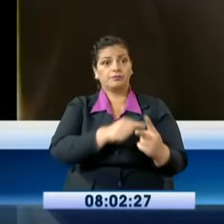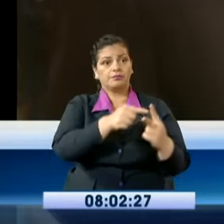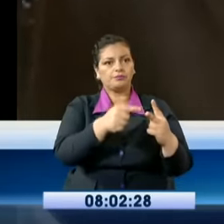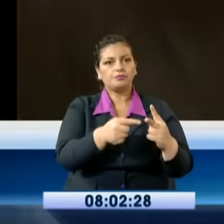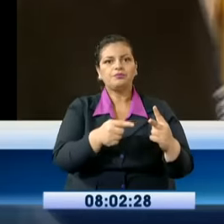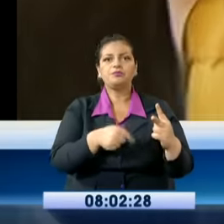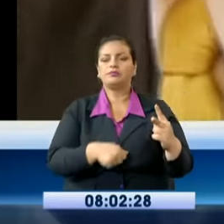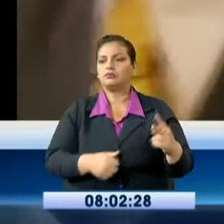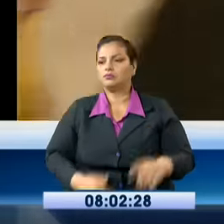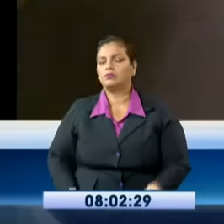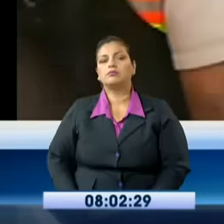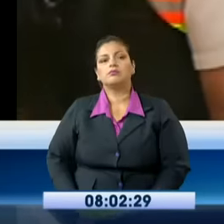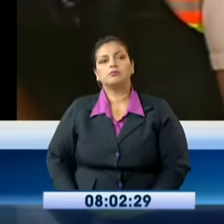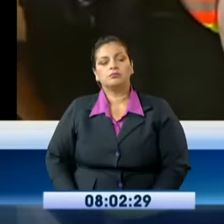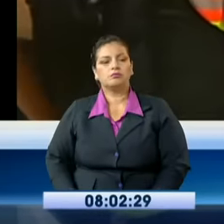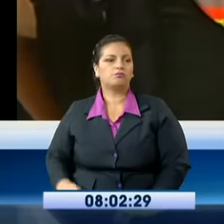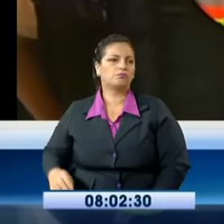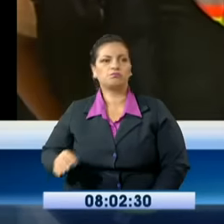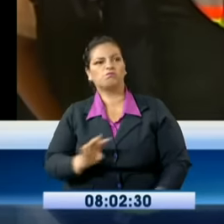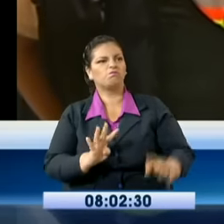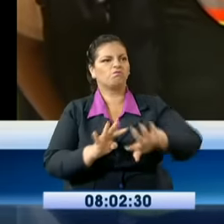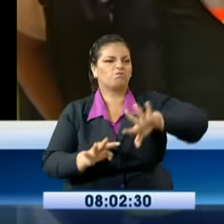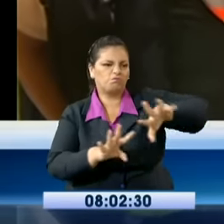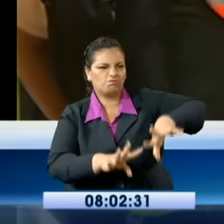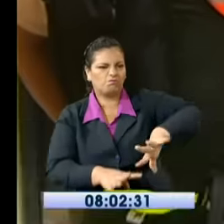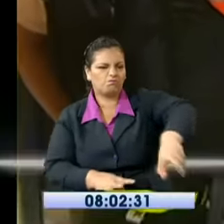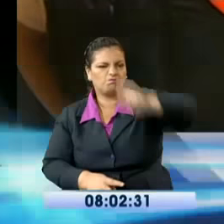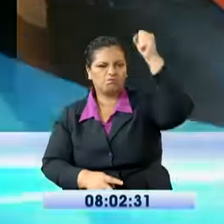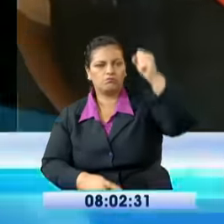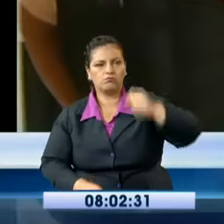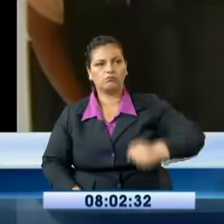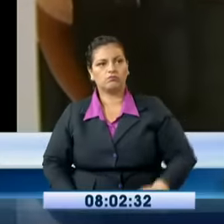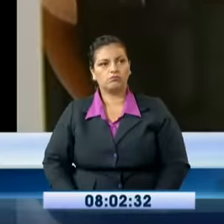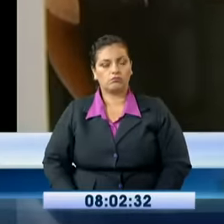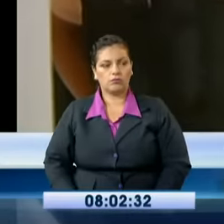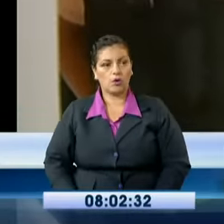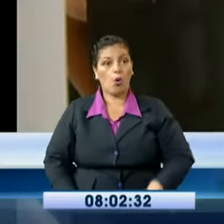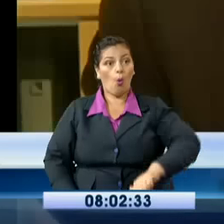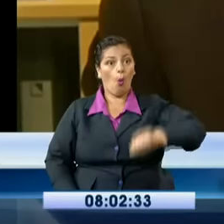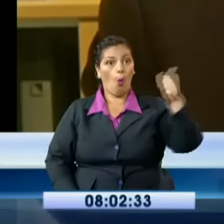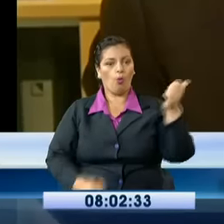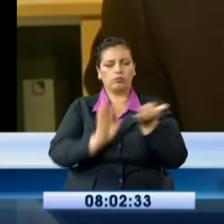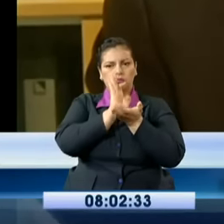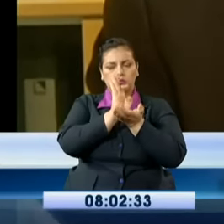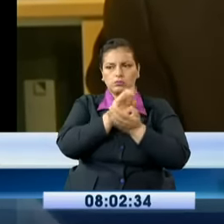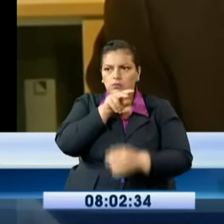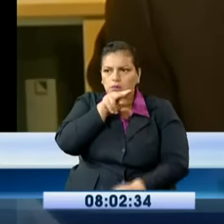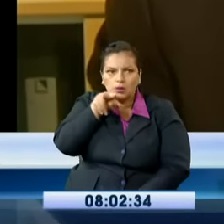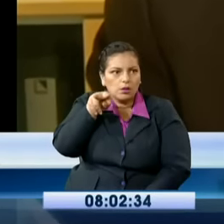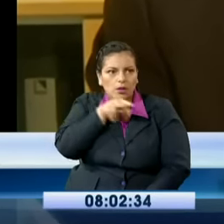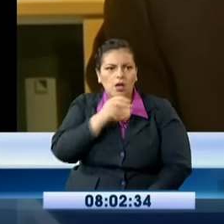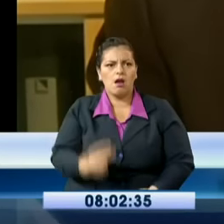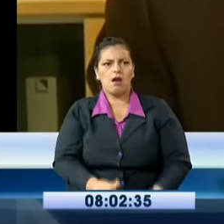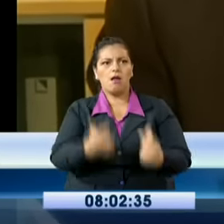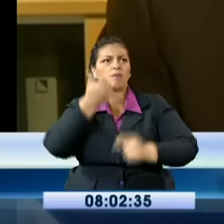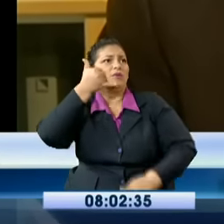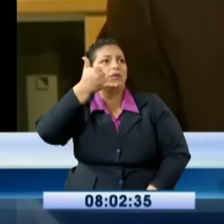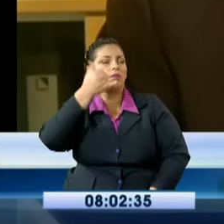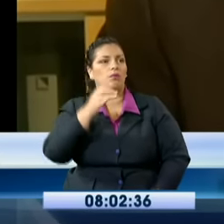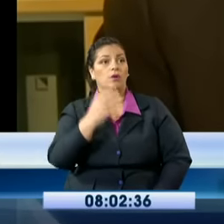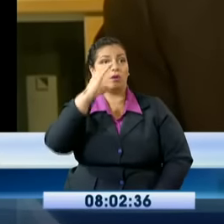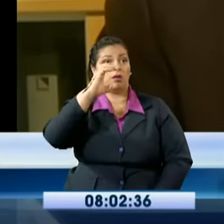su fechoría. Una persona que se encontraba y que pudo observar los hechos llamó rápidamente al 911. La policía